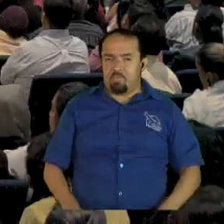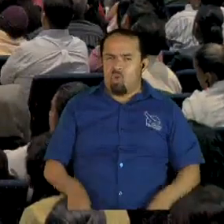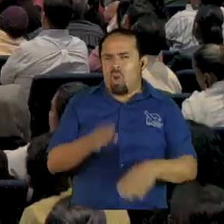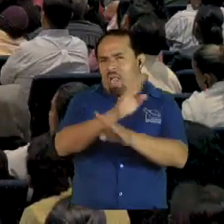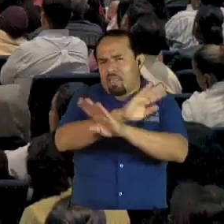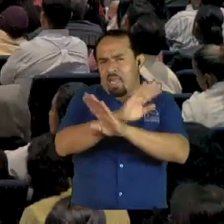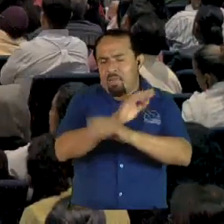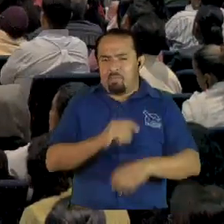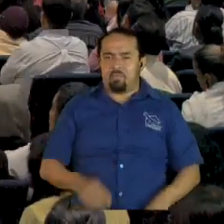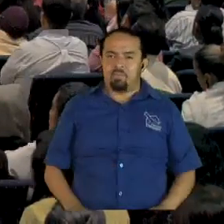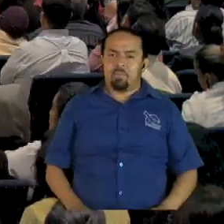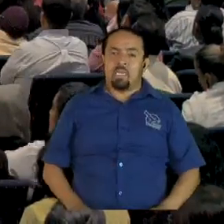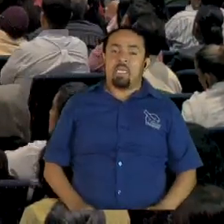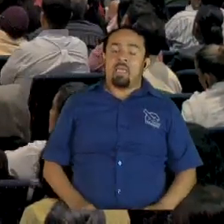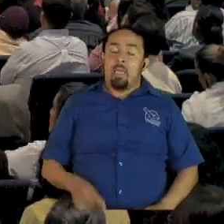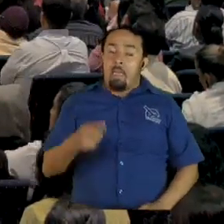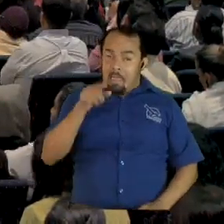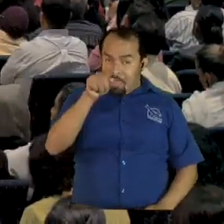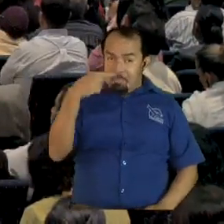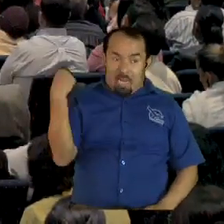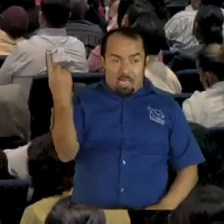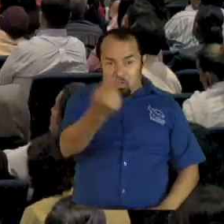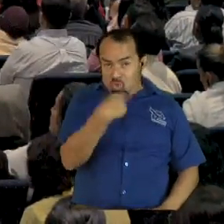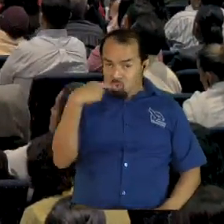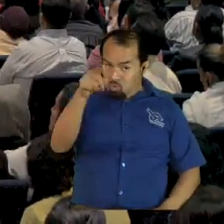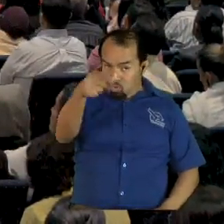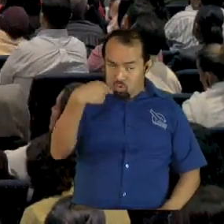para nosotros. Porque